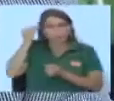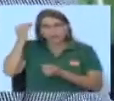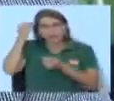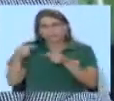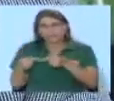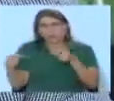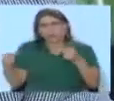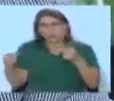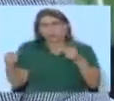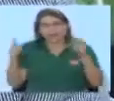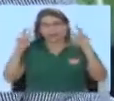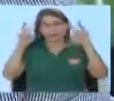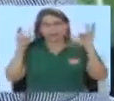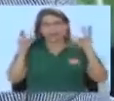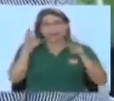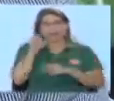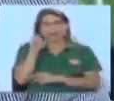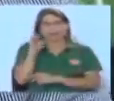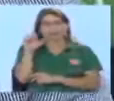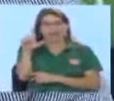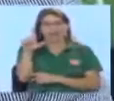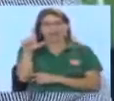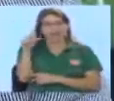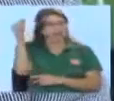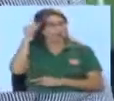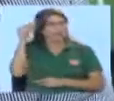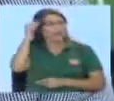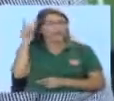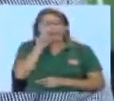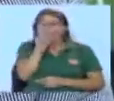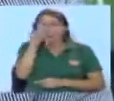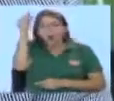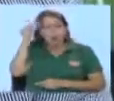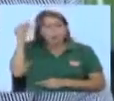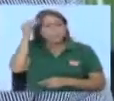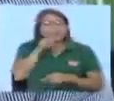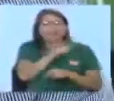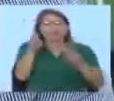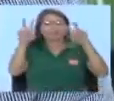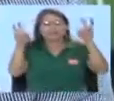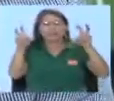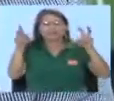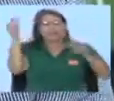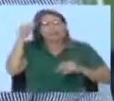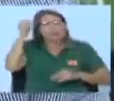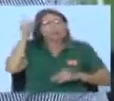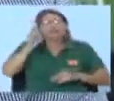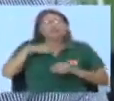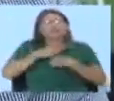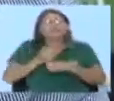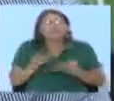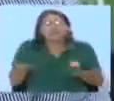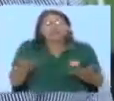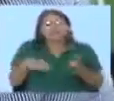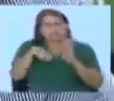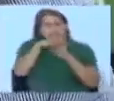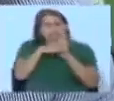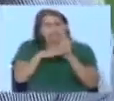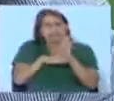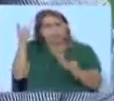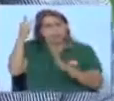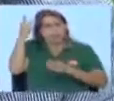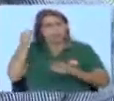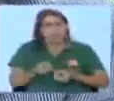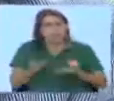SUTEL. El gobierno no opina en esos temas. El gobierno lo que tiene que hacer es dictar política pública e incentivar que el